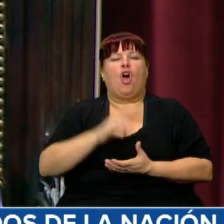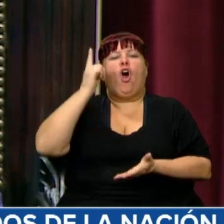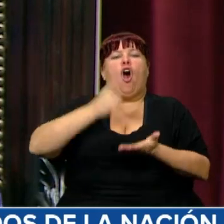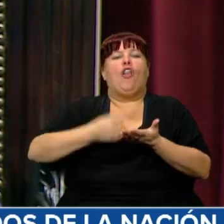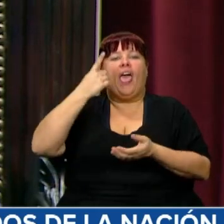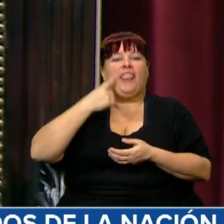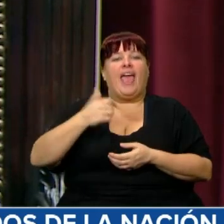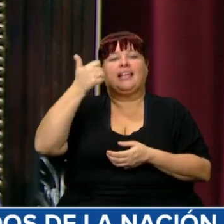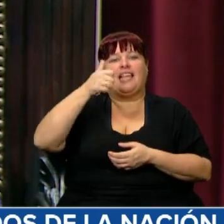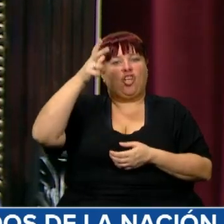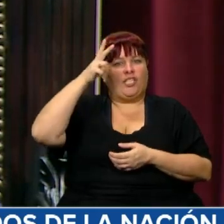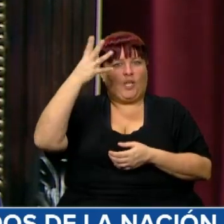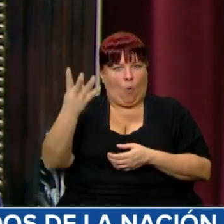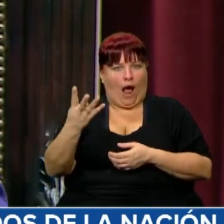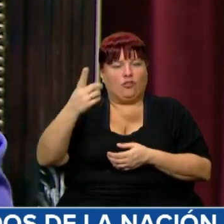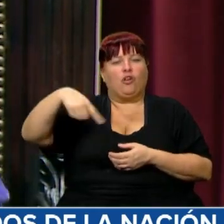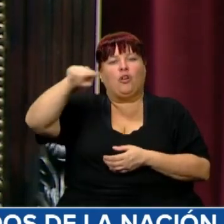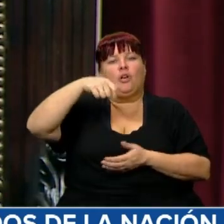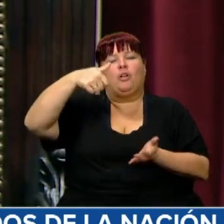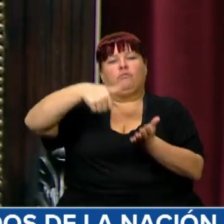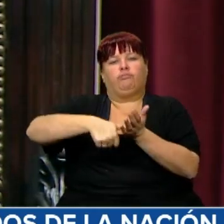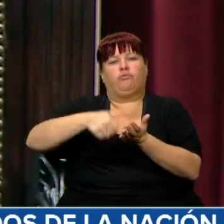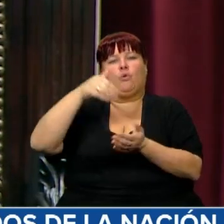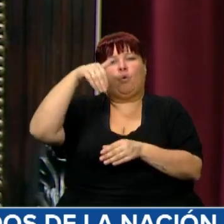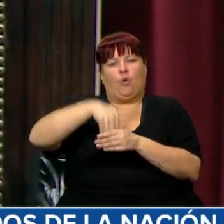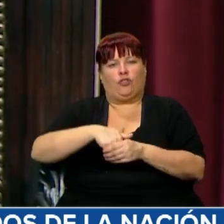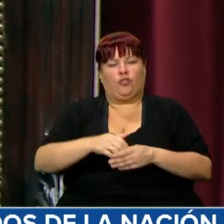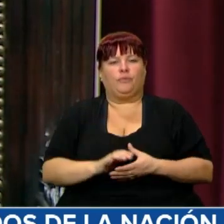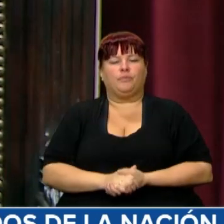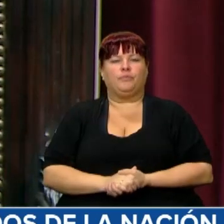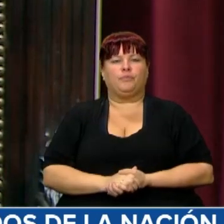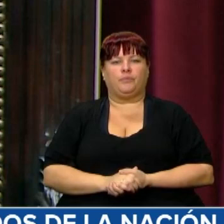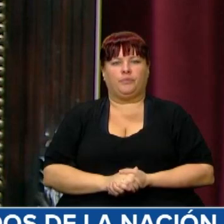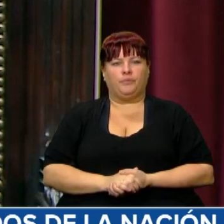del día 684, sírvanse marcar su voto.